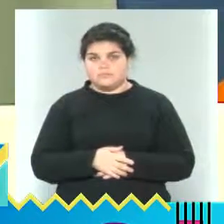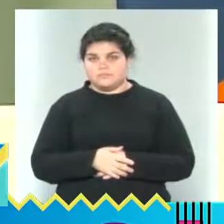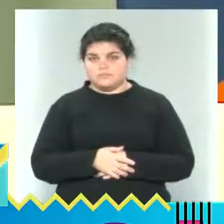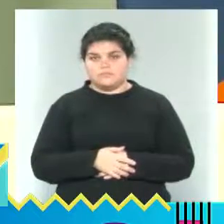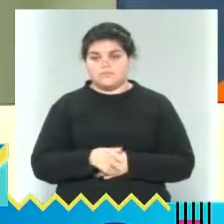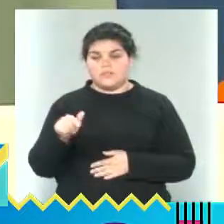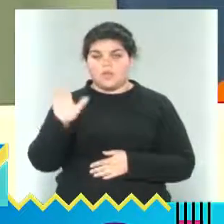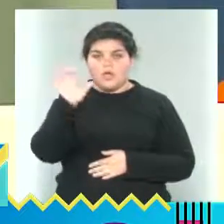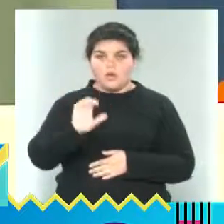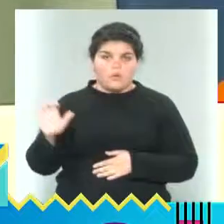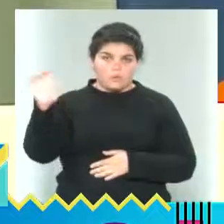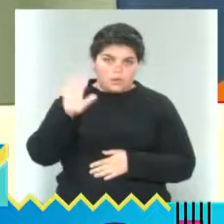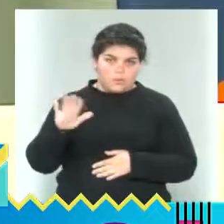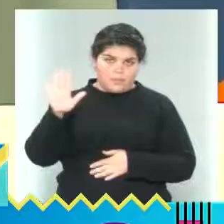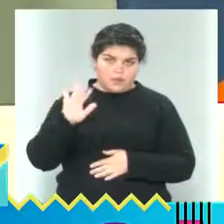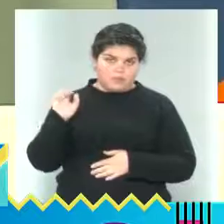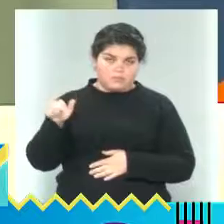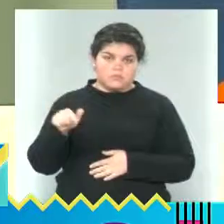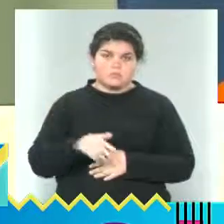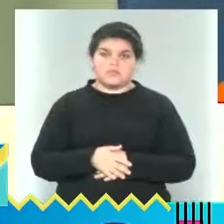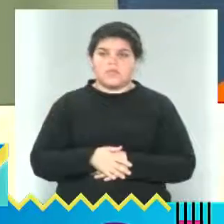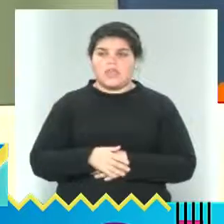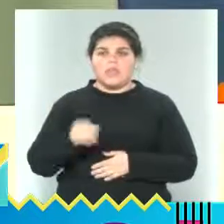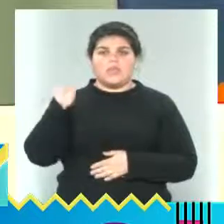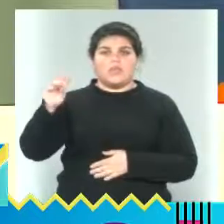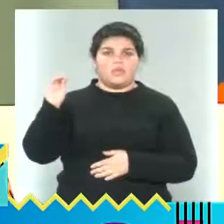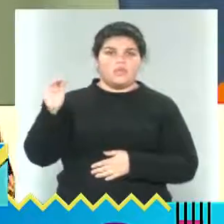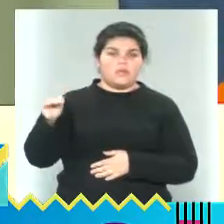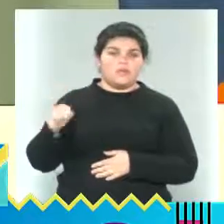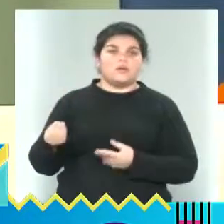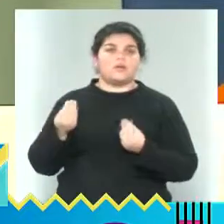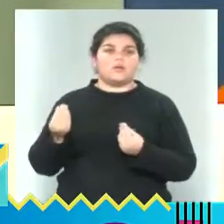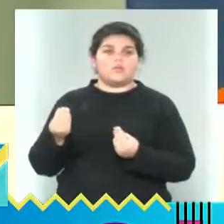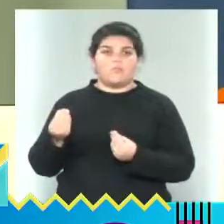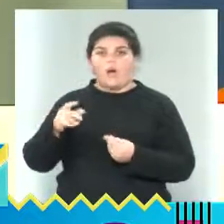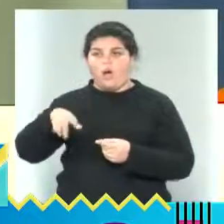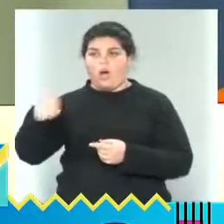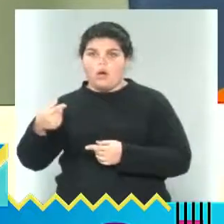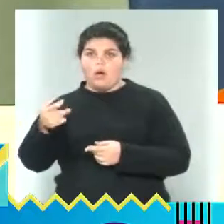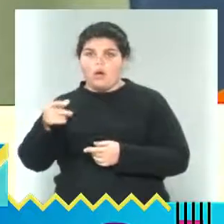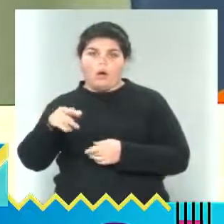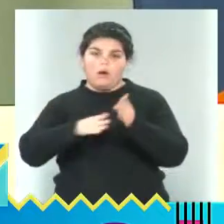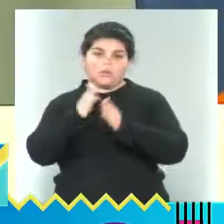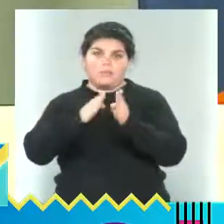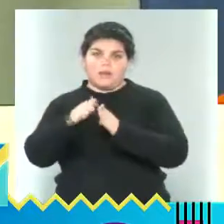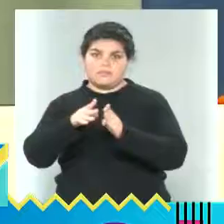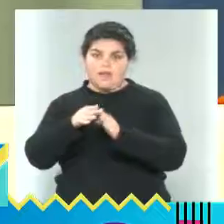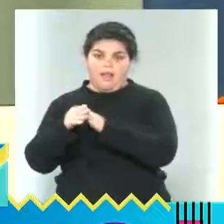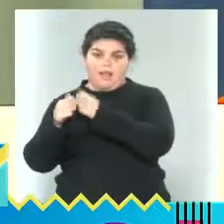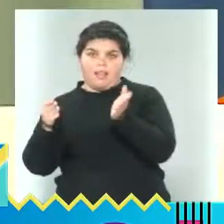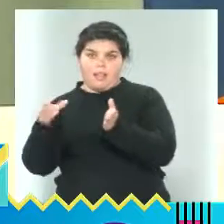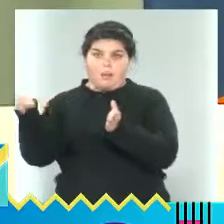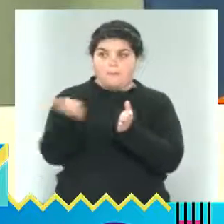en Europa, muchos desechos de una empresa es la materia prima de la empresa de al lado. Claro. Entonces, en